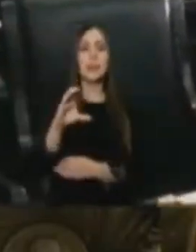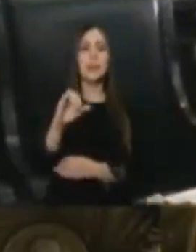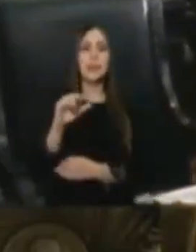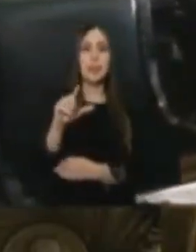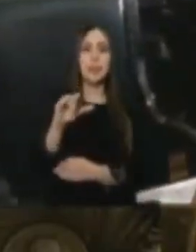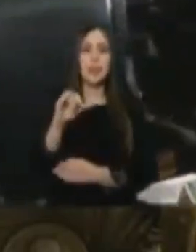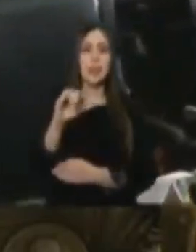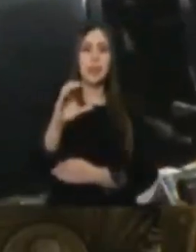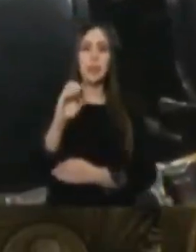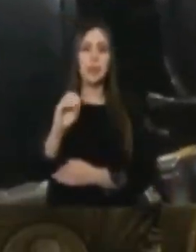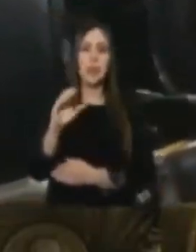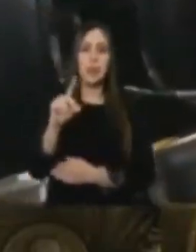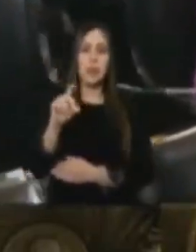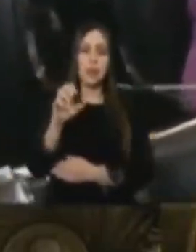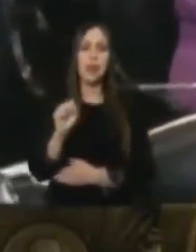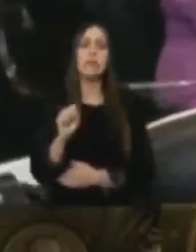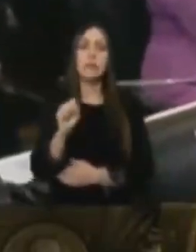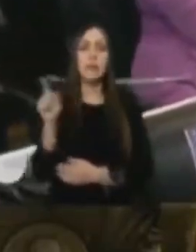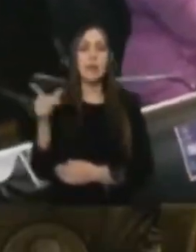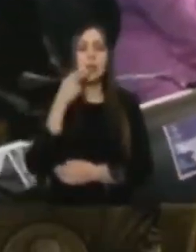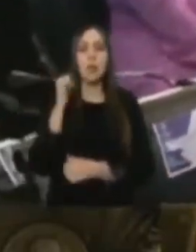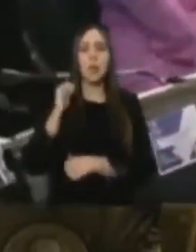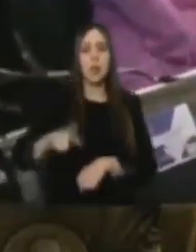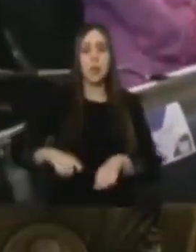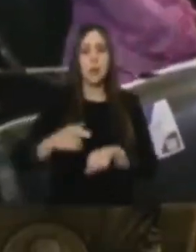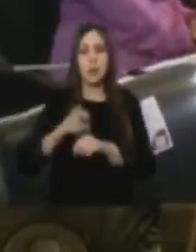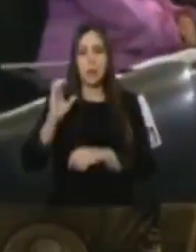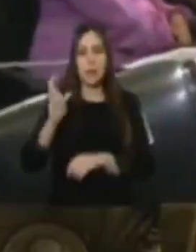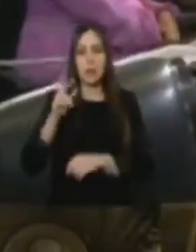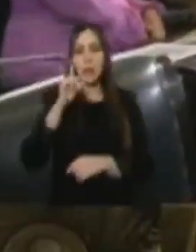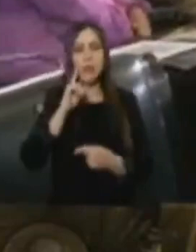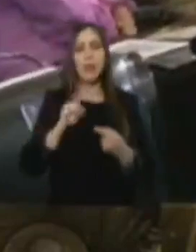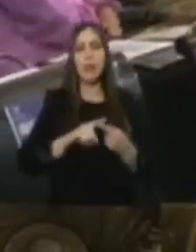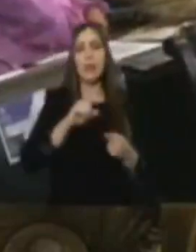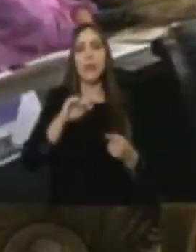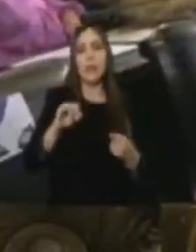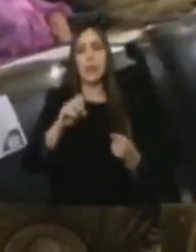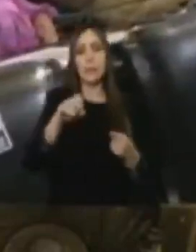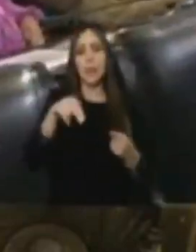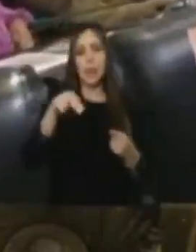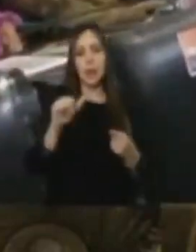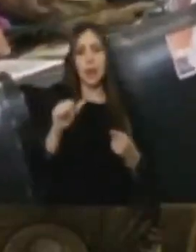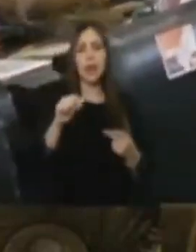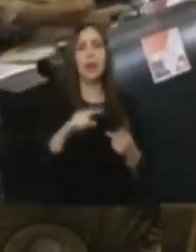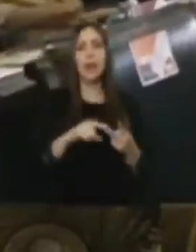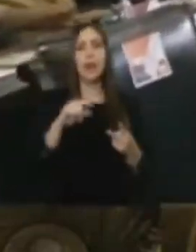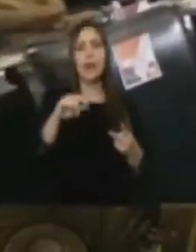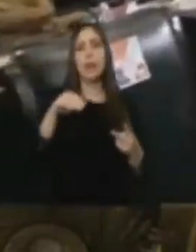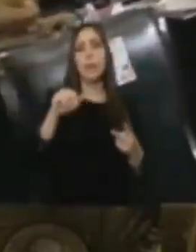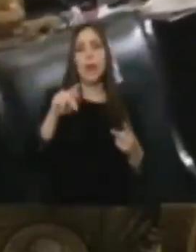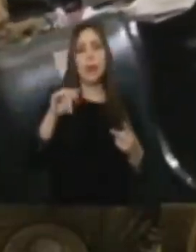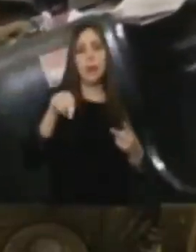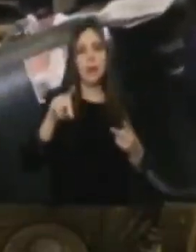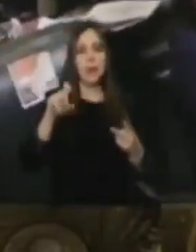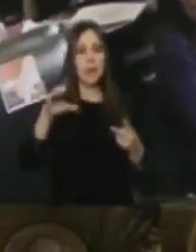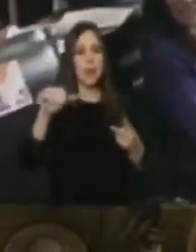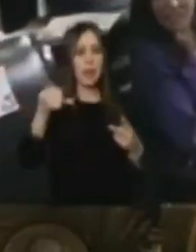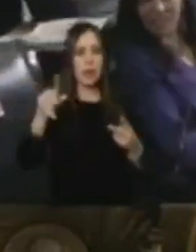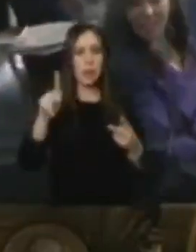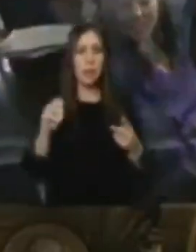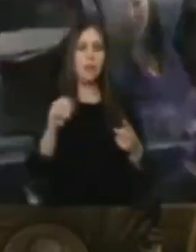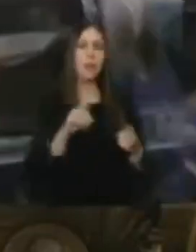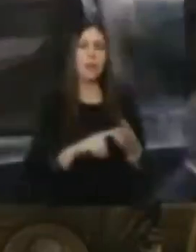de Chiapas, la senadora Roselena Jiménez Arteaga, senador Juan Antonio Martín del Campo, senador Raúl